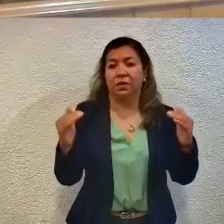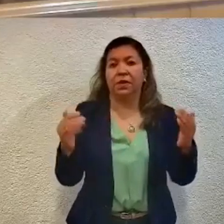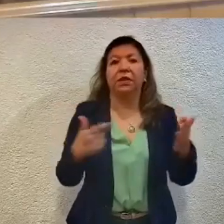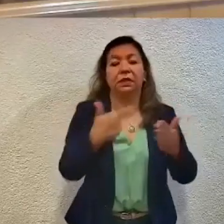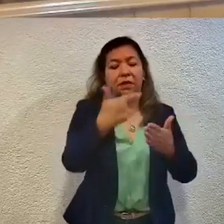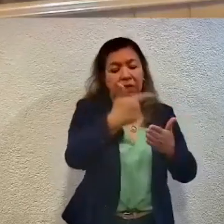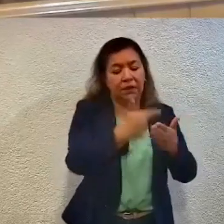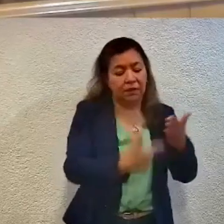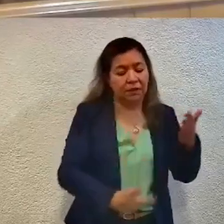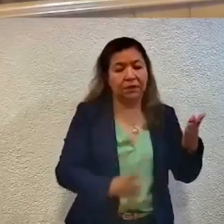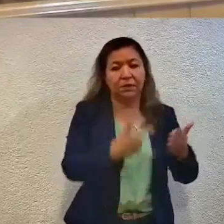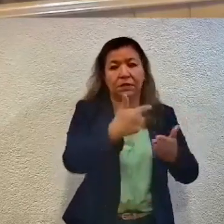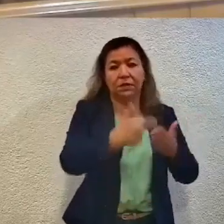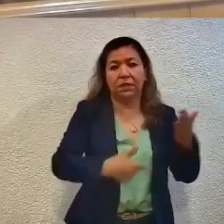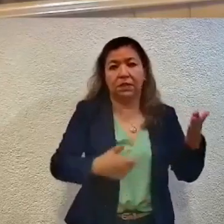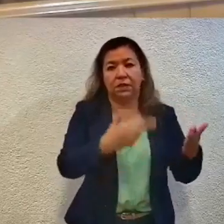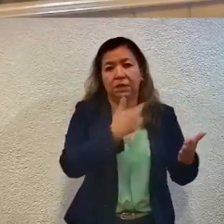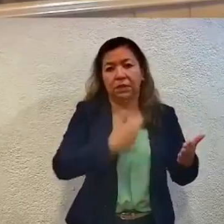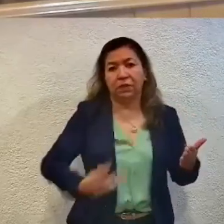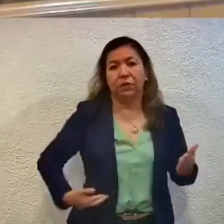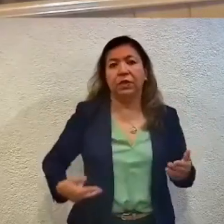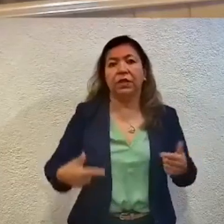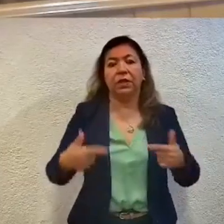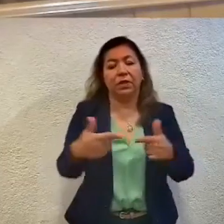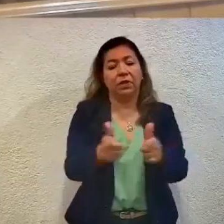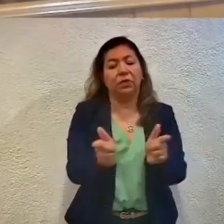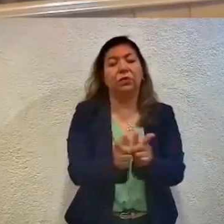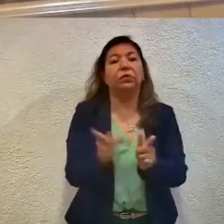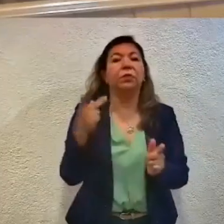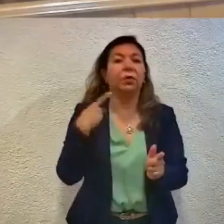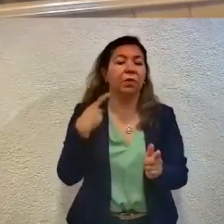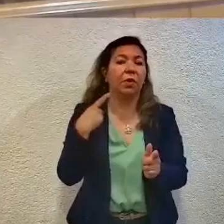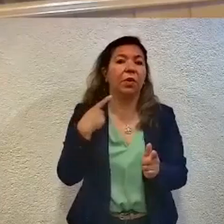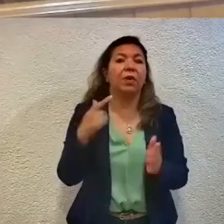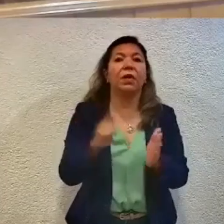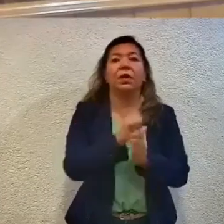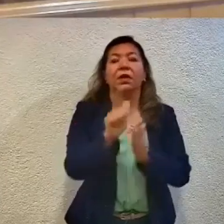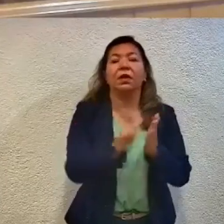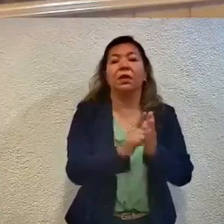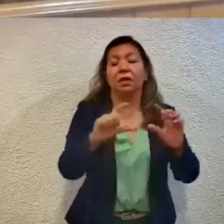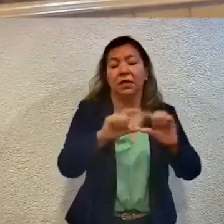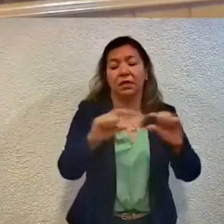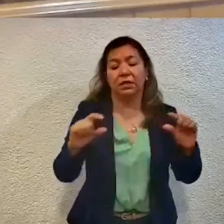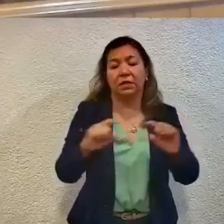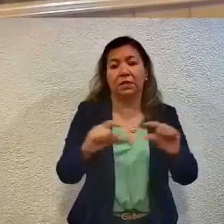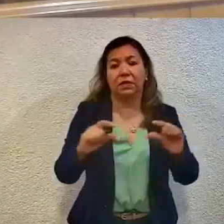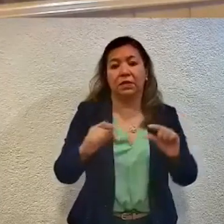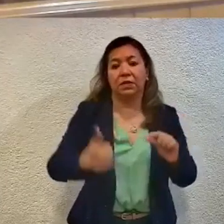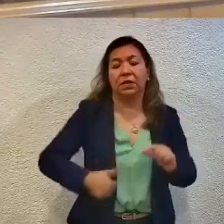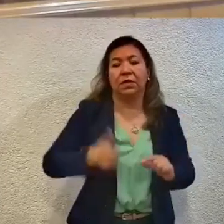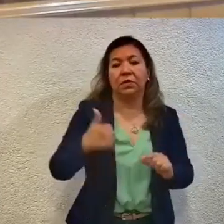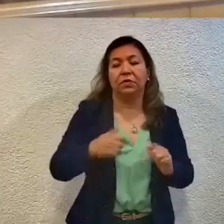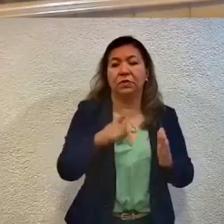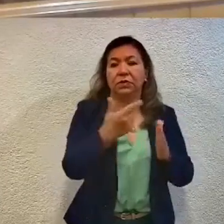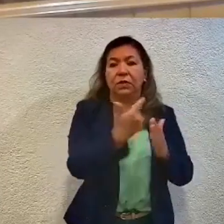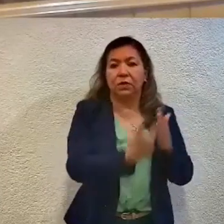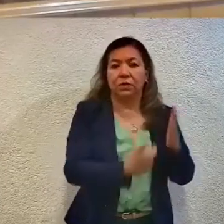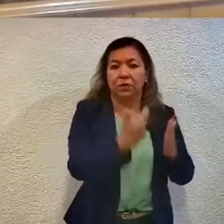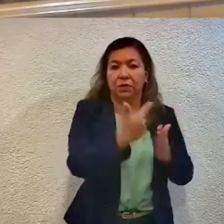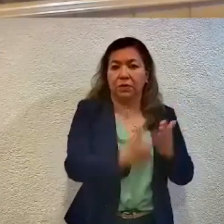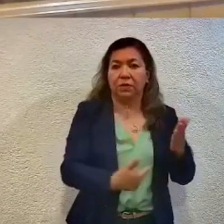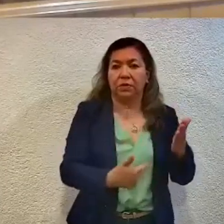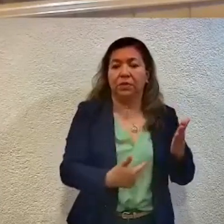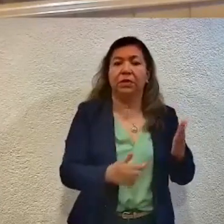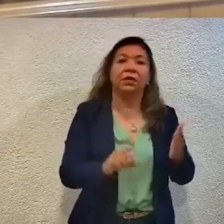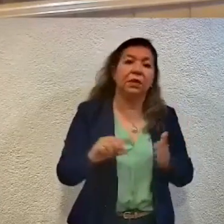en el orden de prelación de las listas de regidurías de los partidos políticos, como se establece en la fracción segunda del artículo 11 de